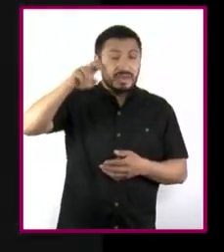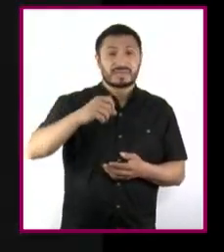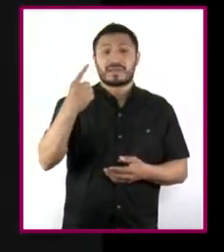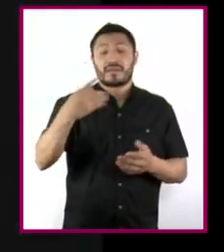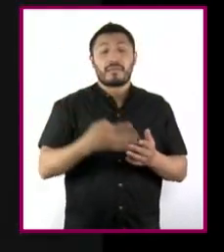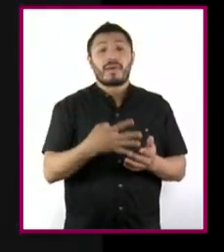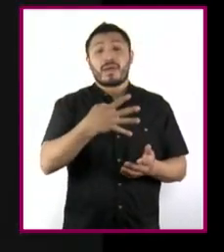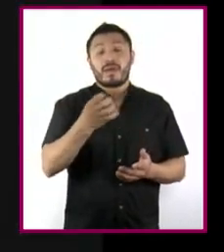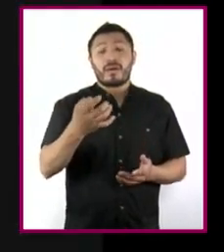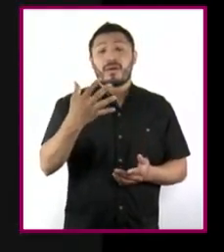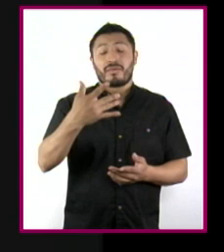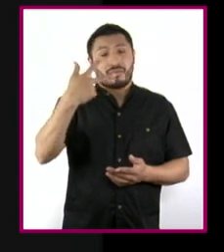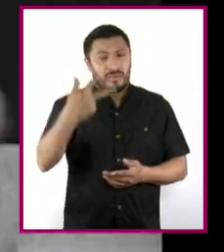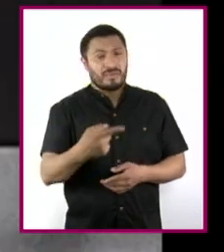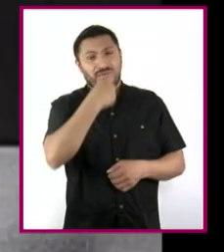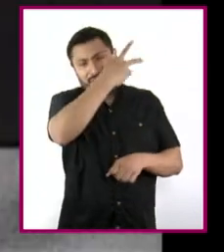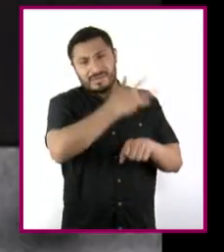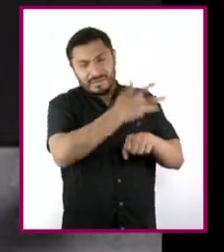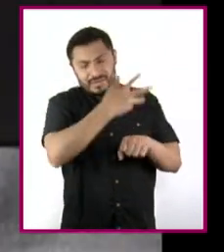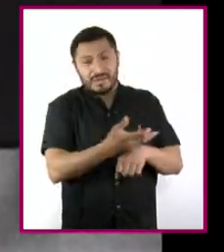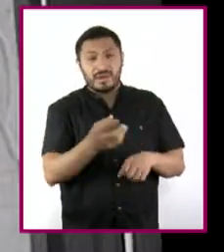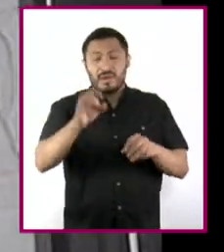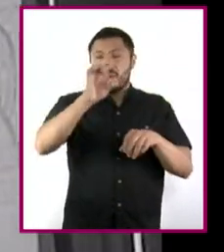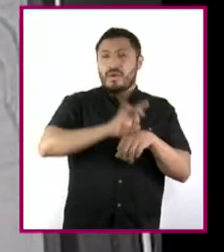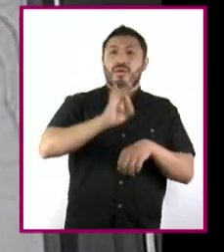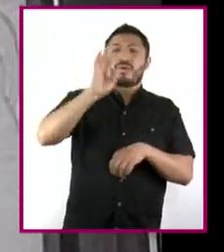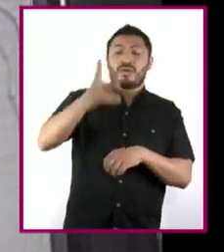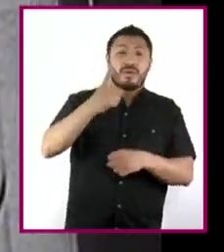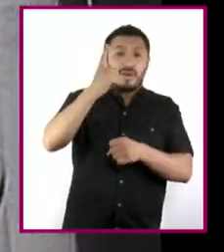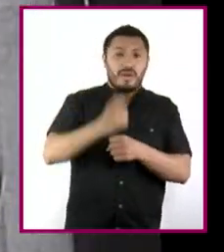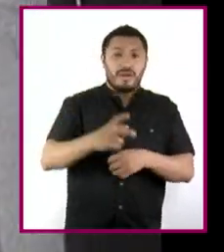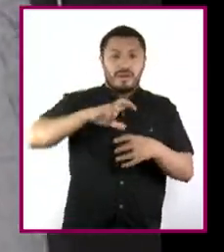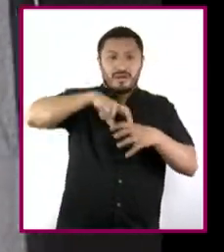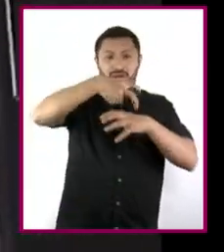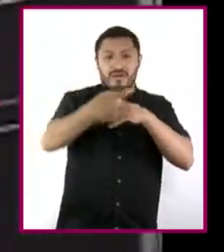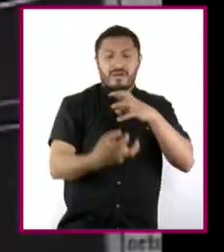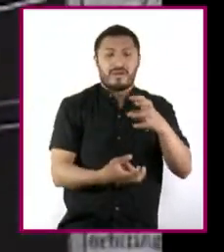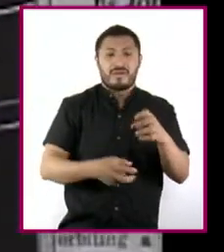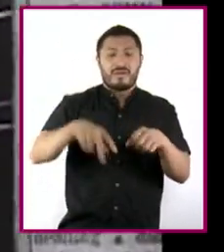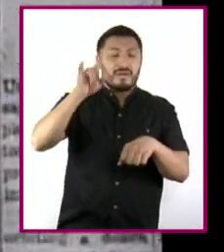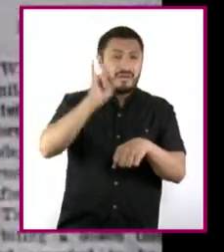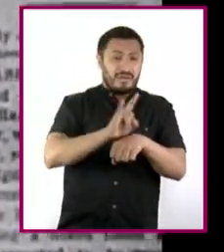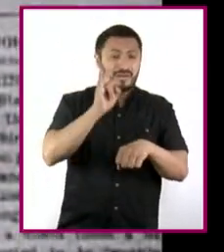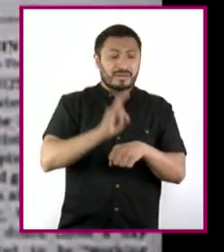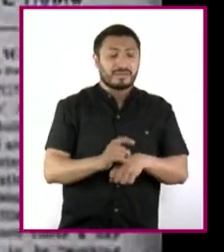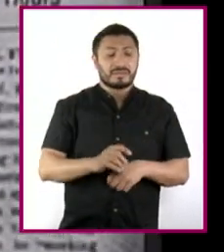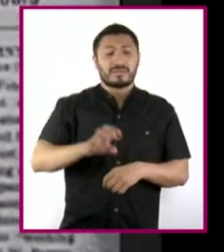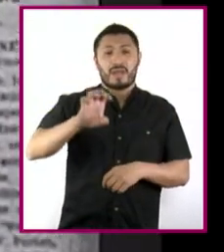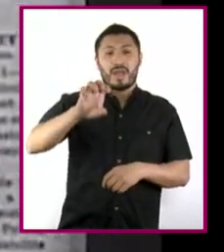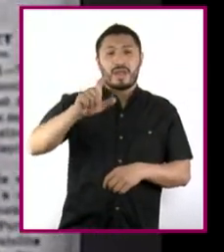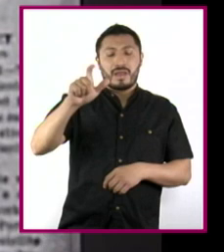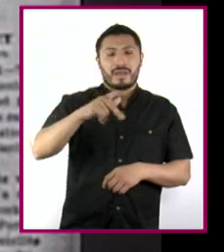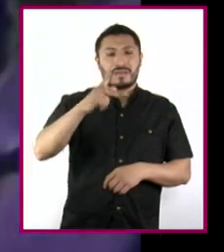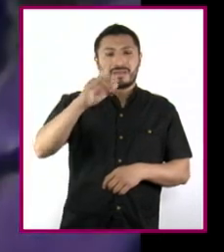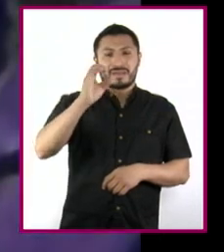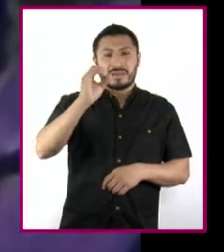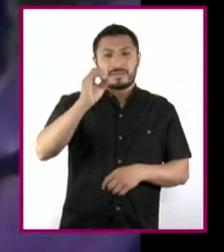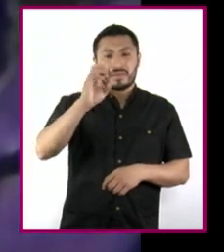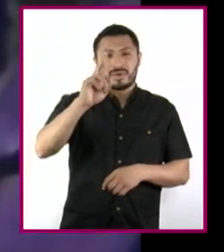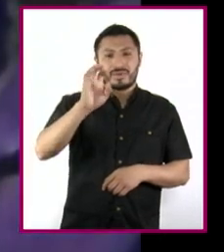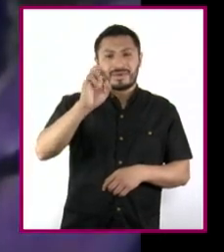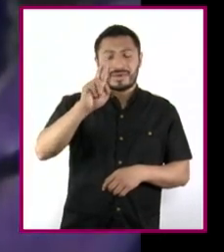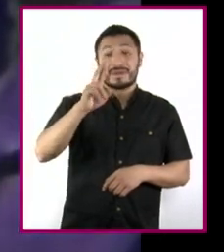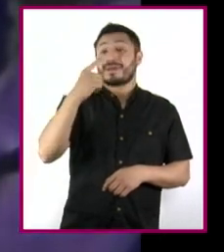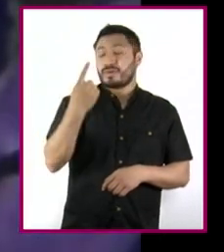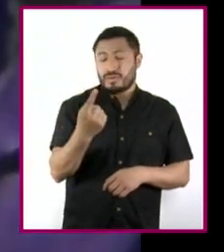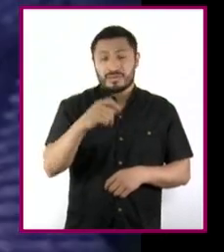1958, Estados Unidos puso en órbita su primer satélite artificial, el Explorer 1. Más